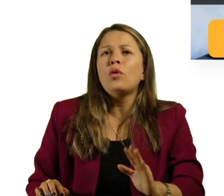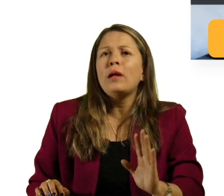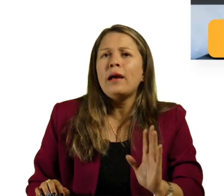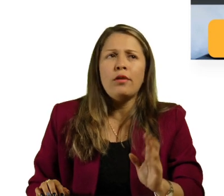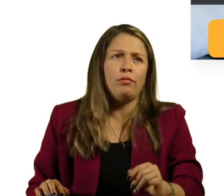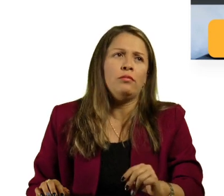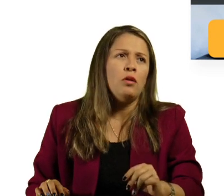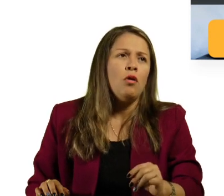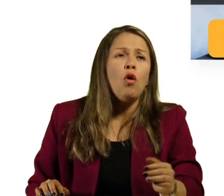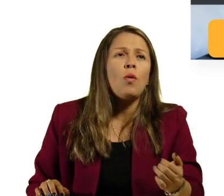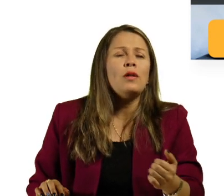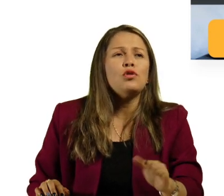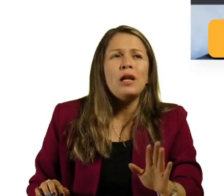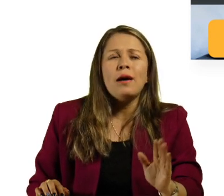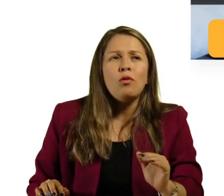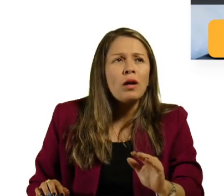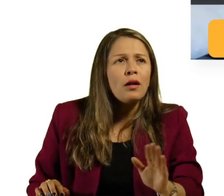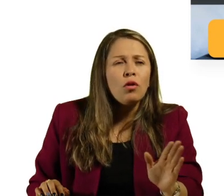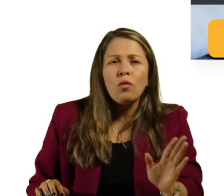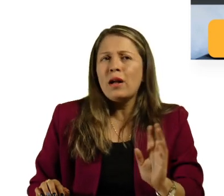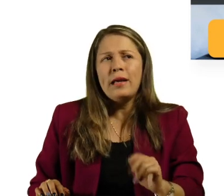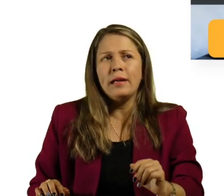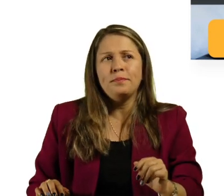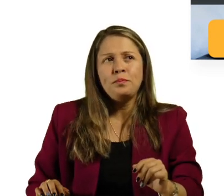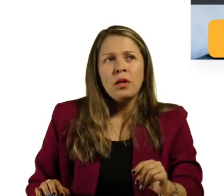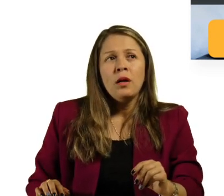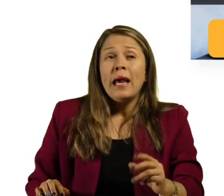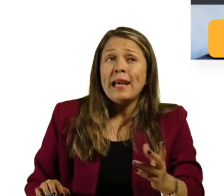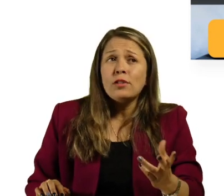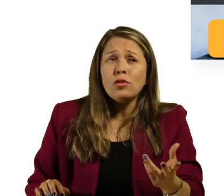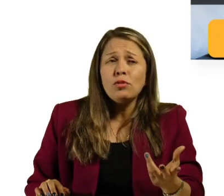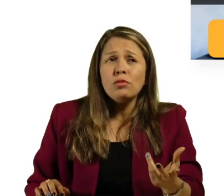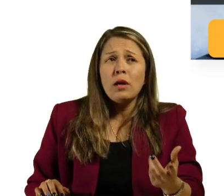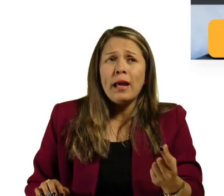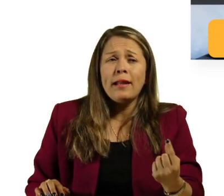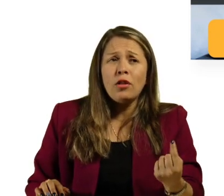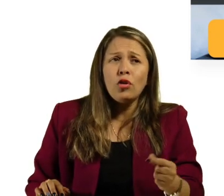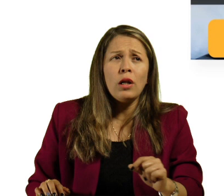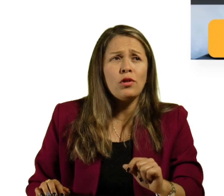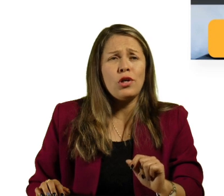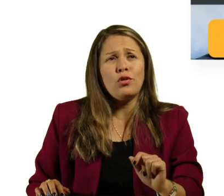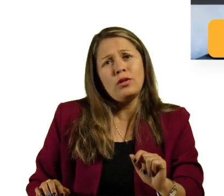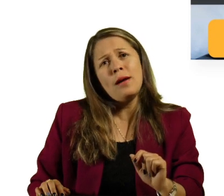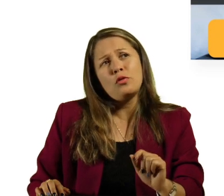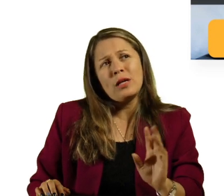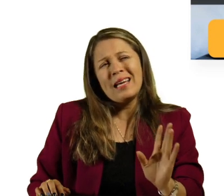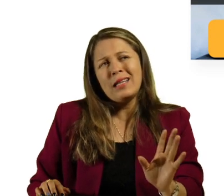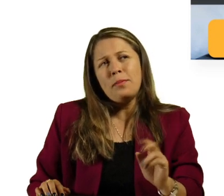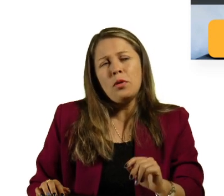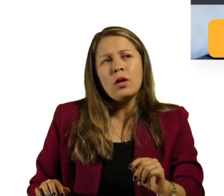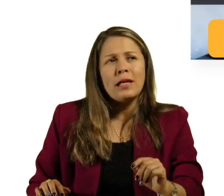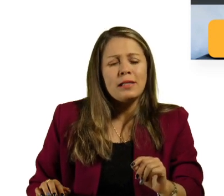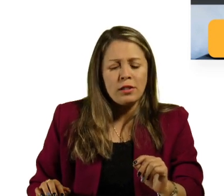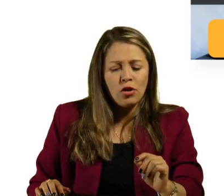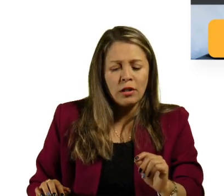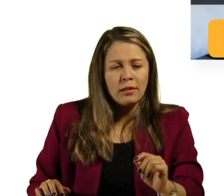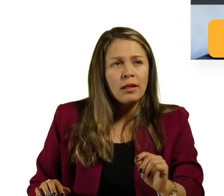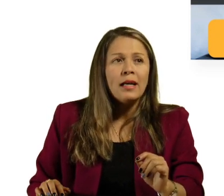en todo el año, o cuando se elaboran no varían. ¿Estos en dónde los encontramos? ¿En qué tipo de